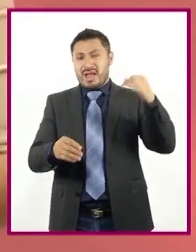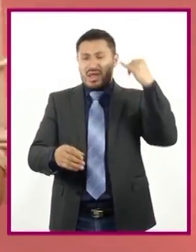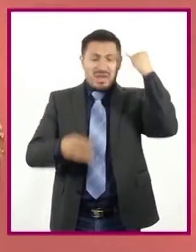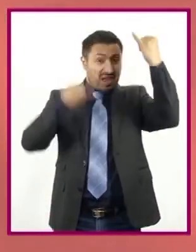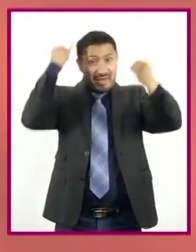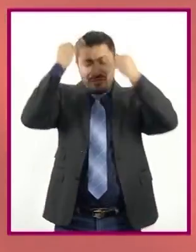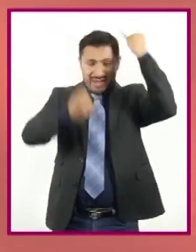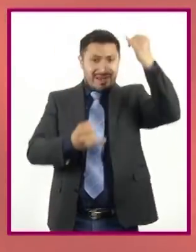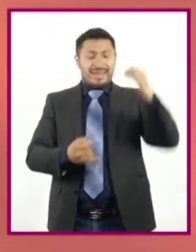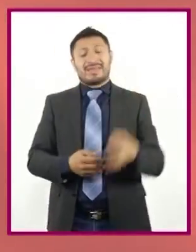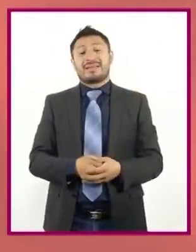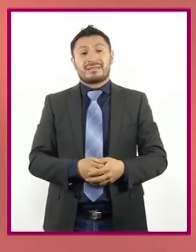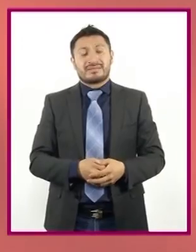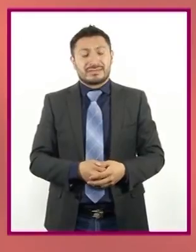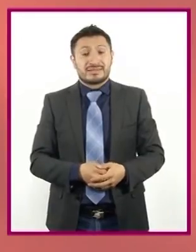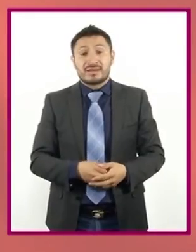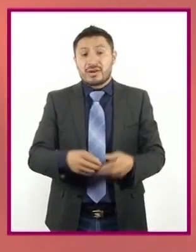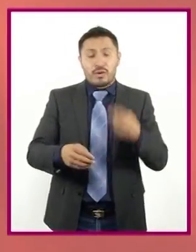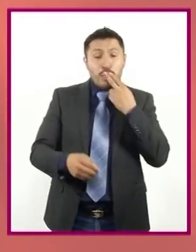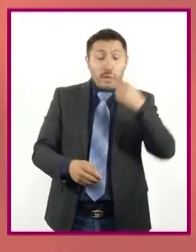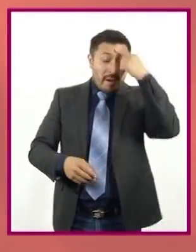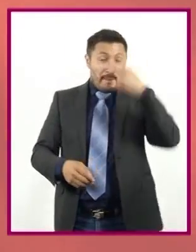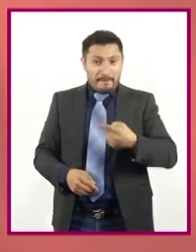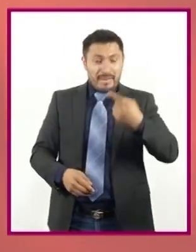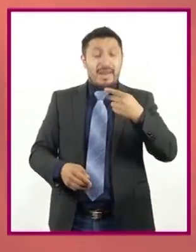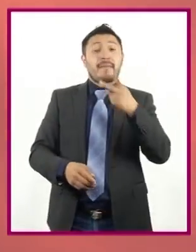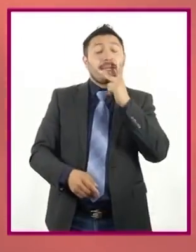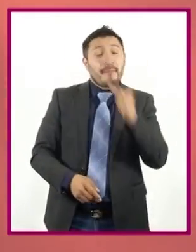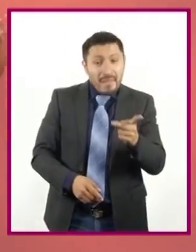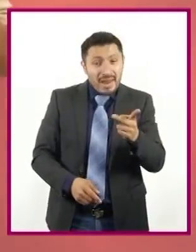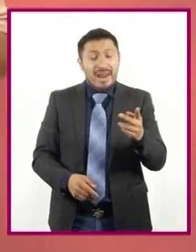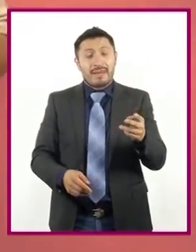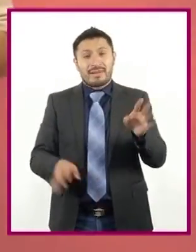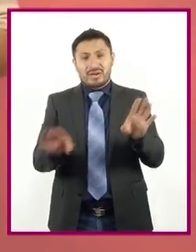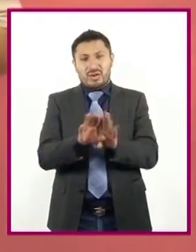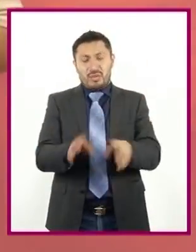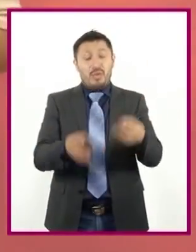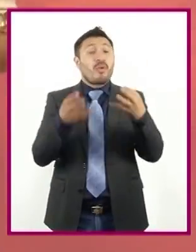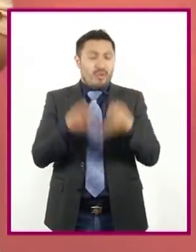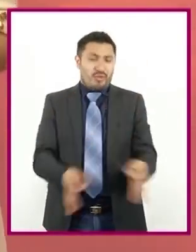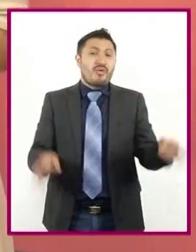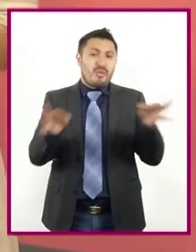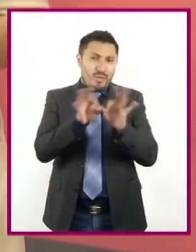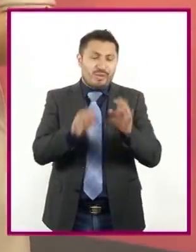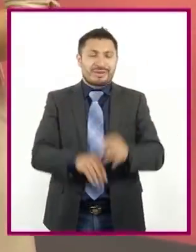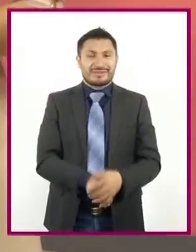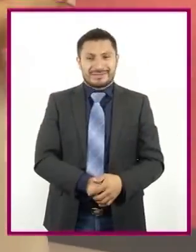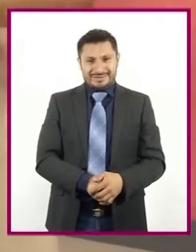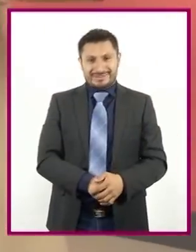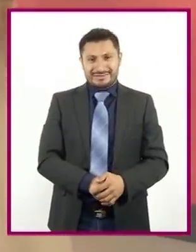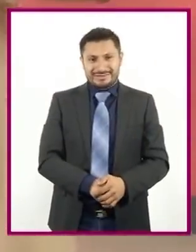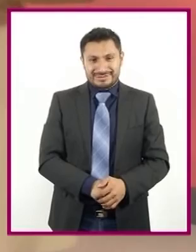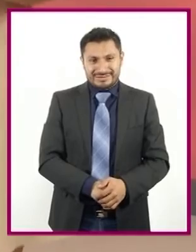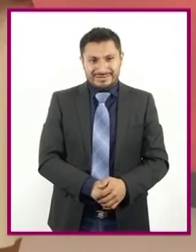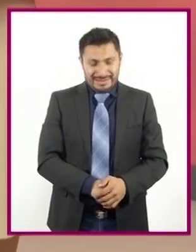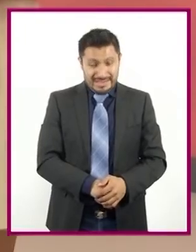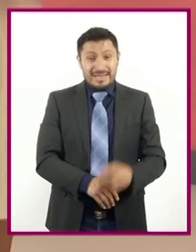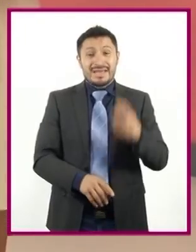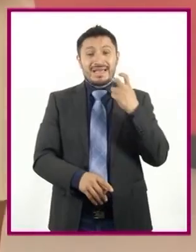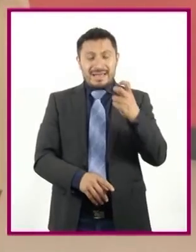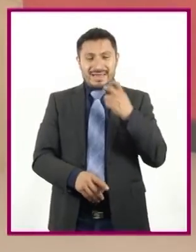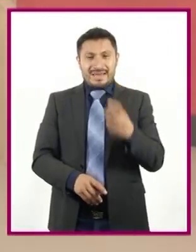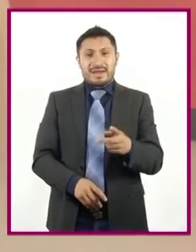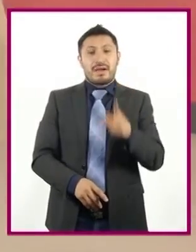figurada. Los usamos para hacer que nuestras palabras resulten significativas. Y ya que estamos